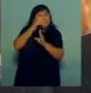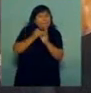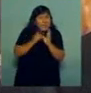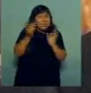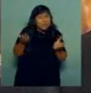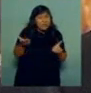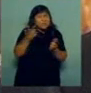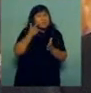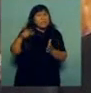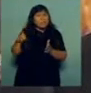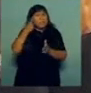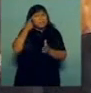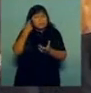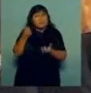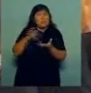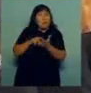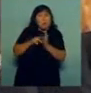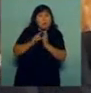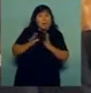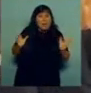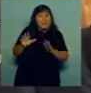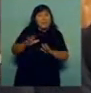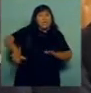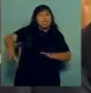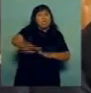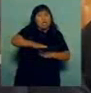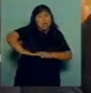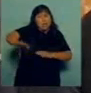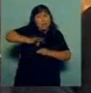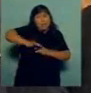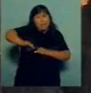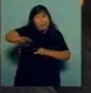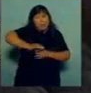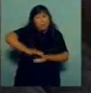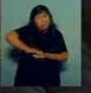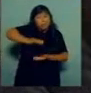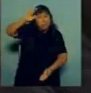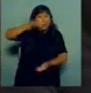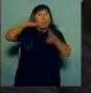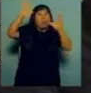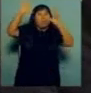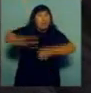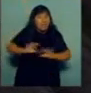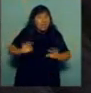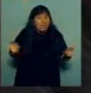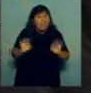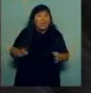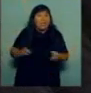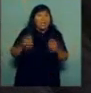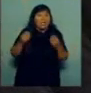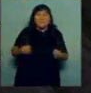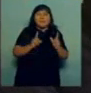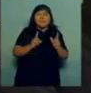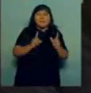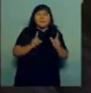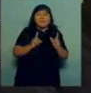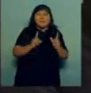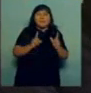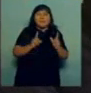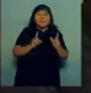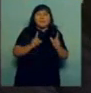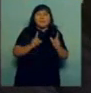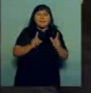bueno, hay que agregarle también, digamos, la optimización que tenemos que tener en la distribución del agua, de la poca agua que tenemos, que